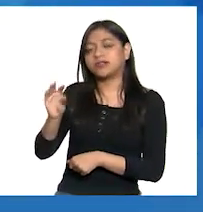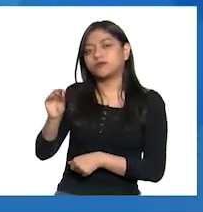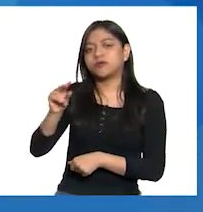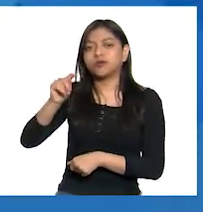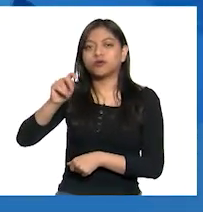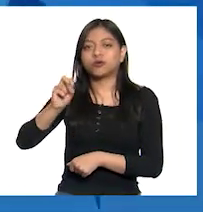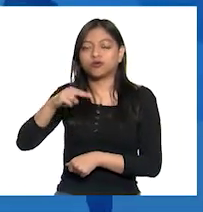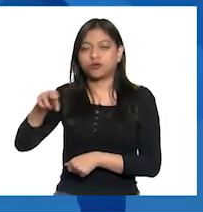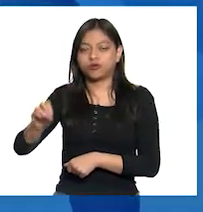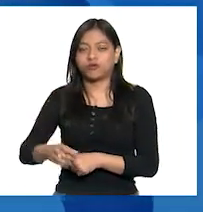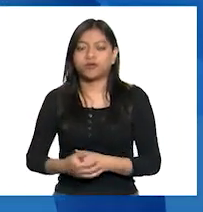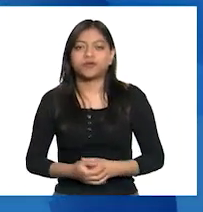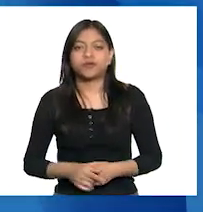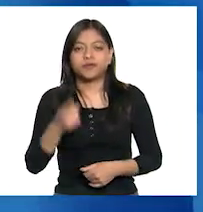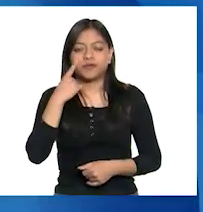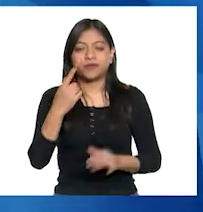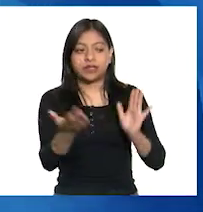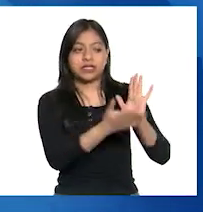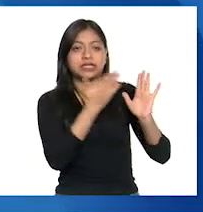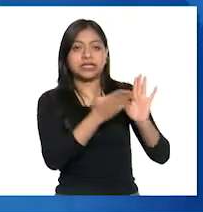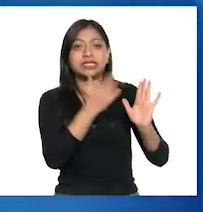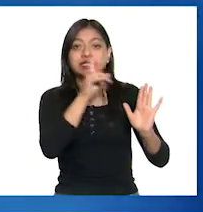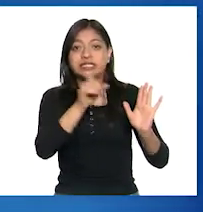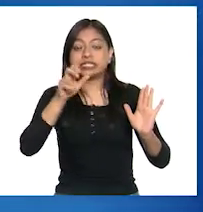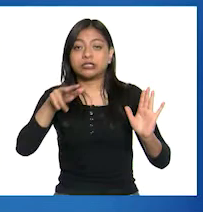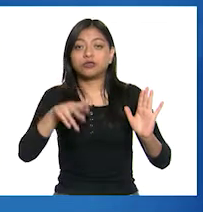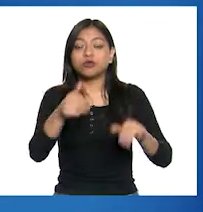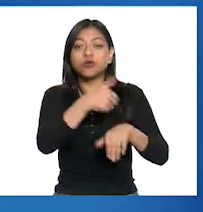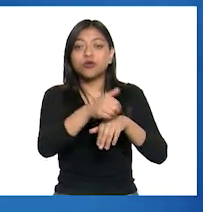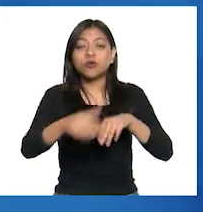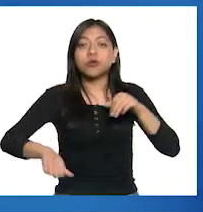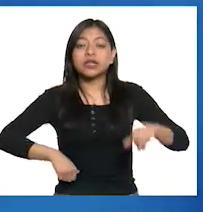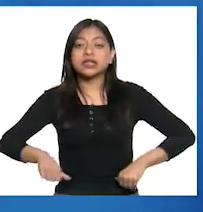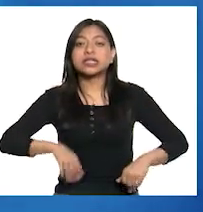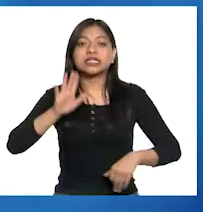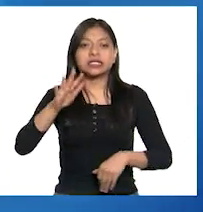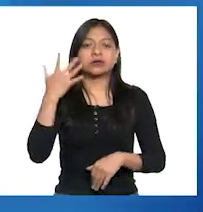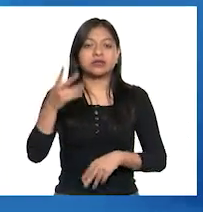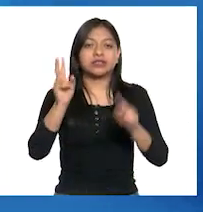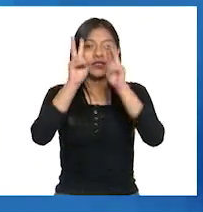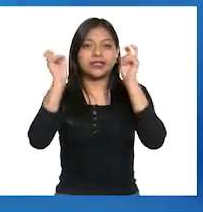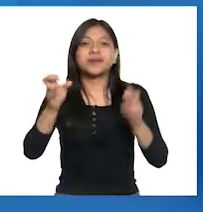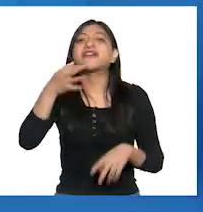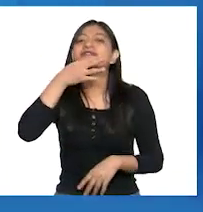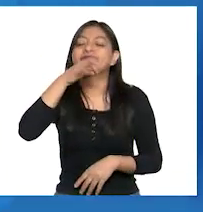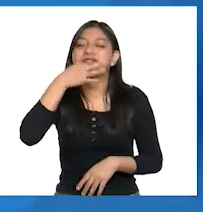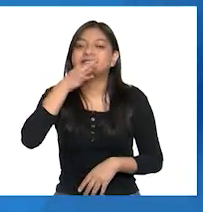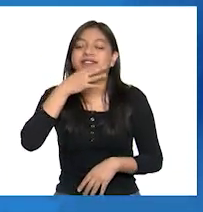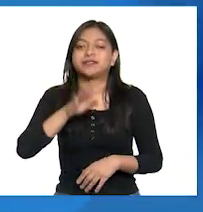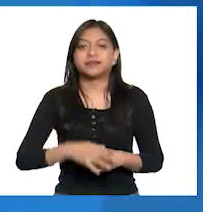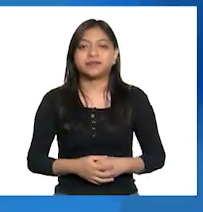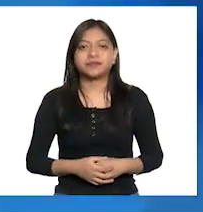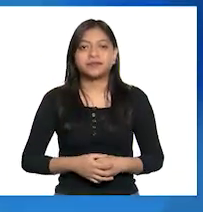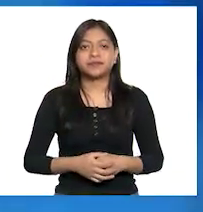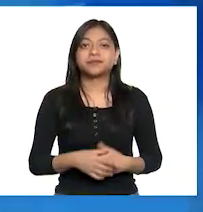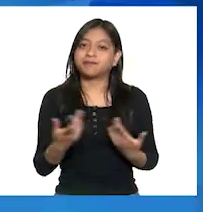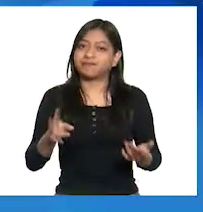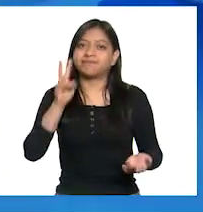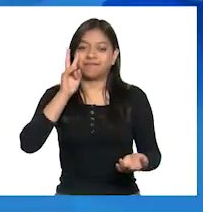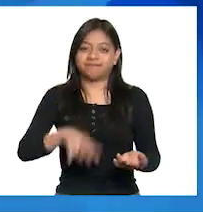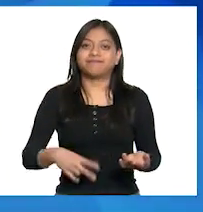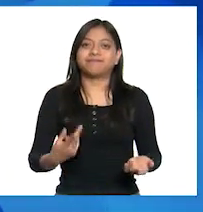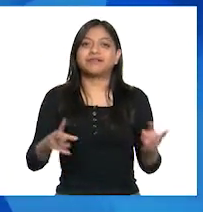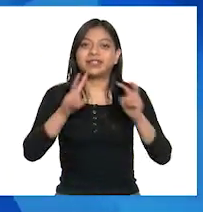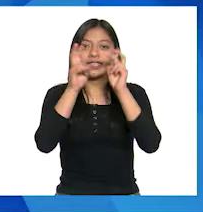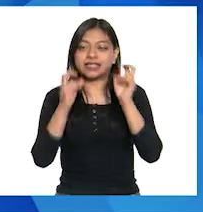página 118. Y sabemos que es el desafío número 55 que se llama La Fiesta. ¿Ven que tienen algo de relación con lo que